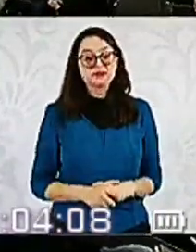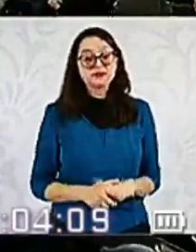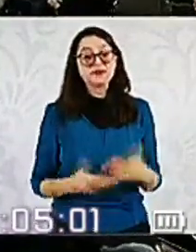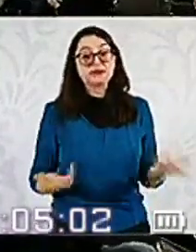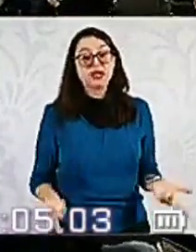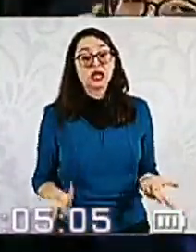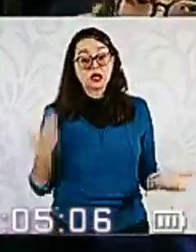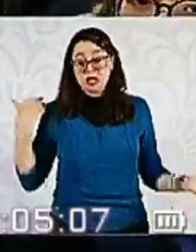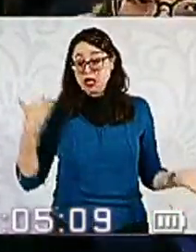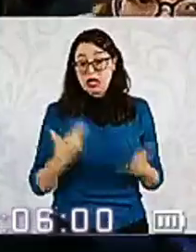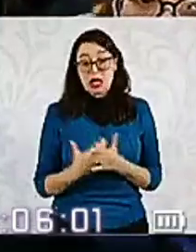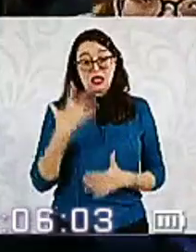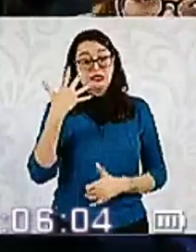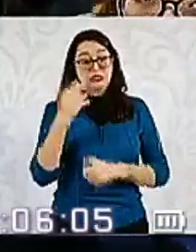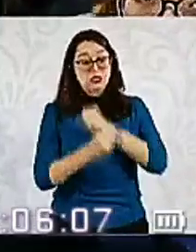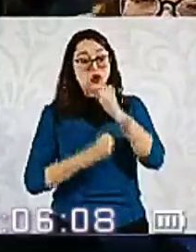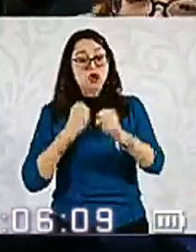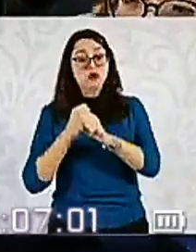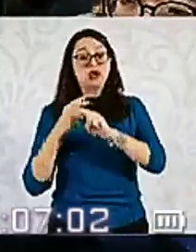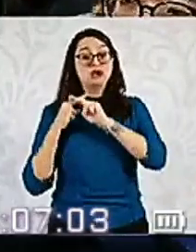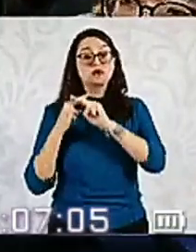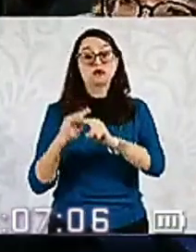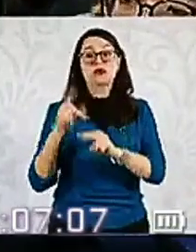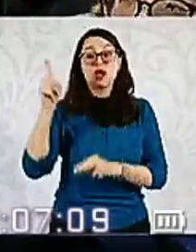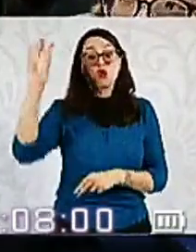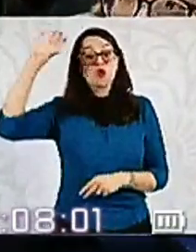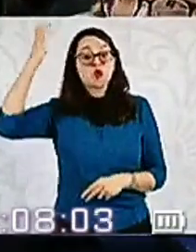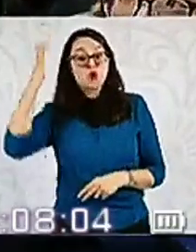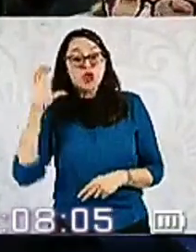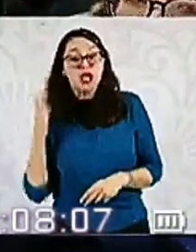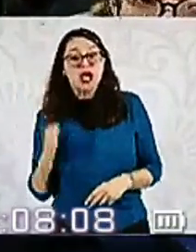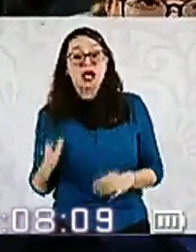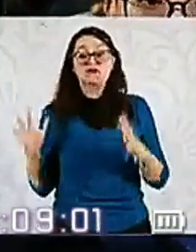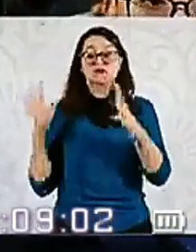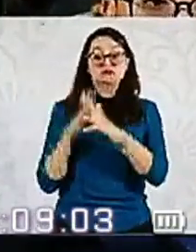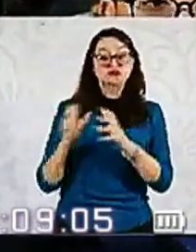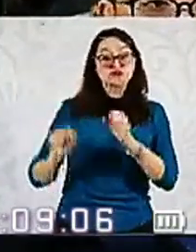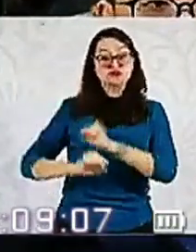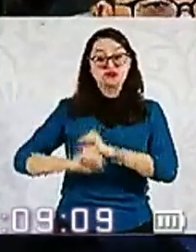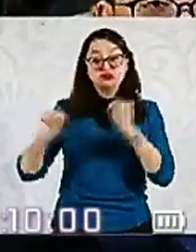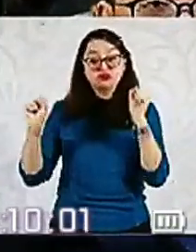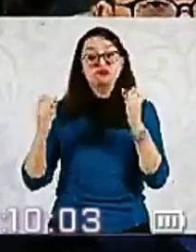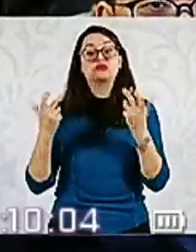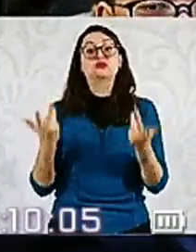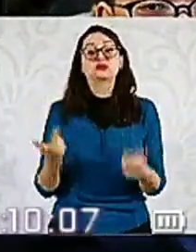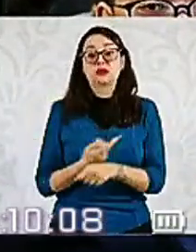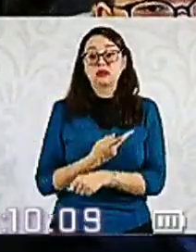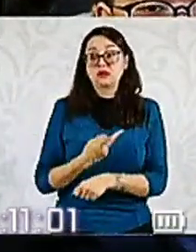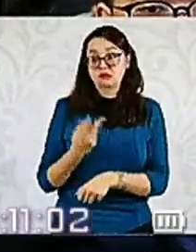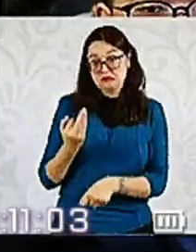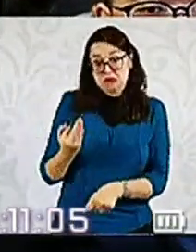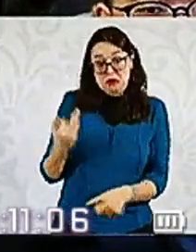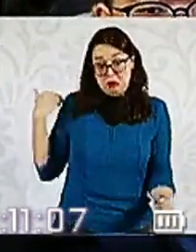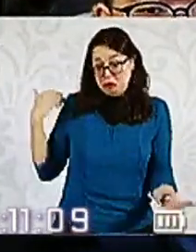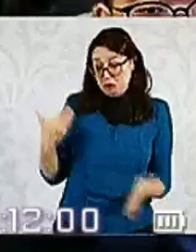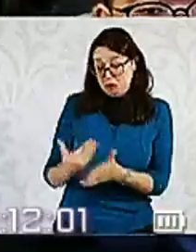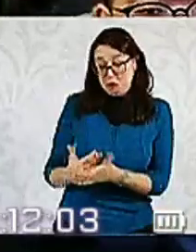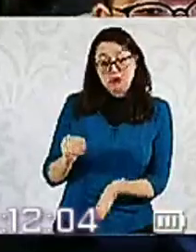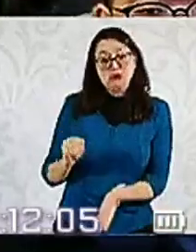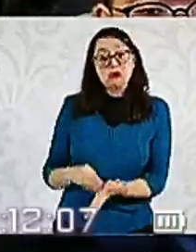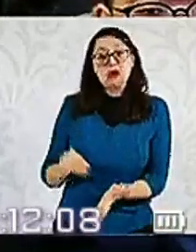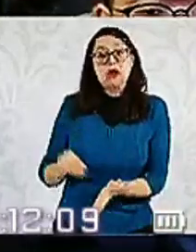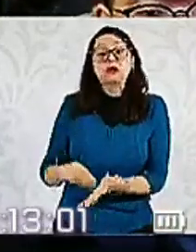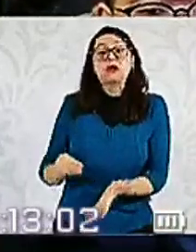canazo. ¿Tiene alguna, algo que decir sobre esto? Porque ha seguido la violencia, se ha desatado